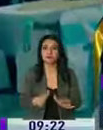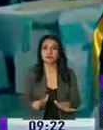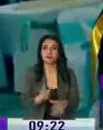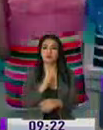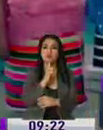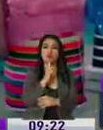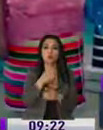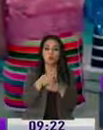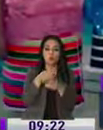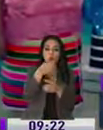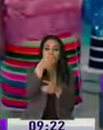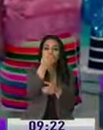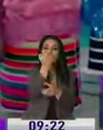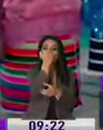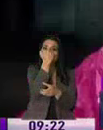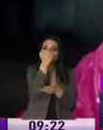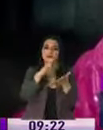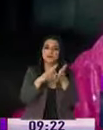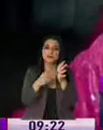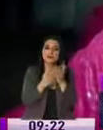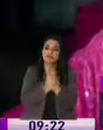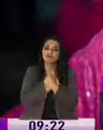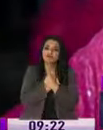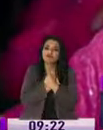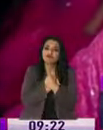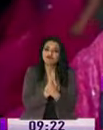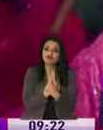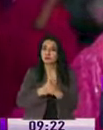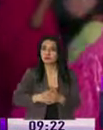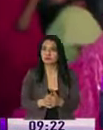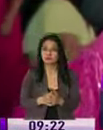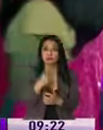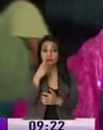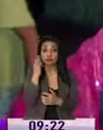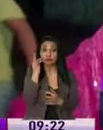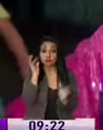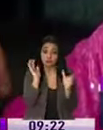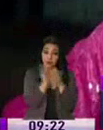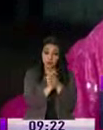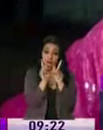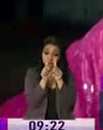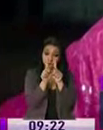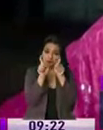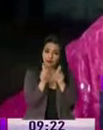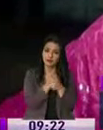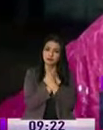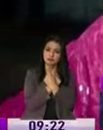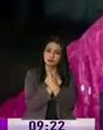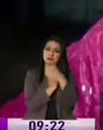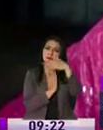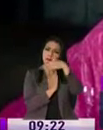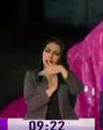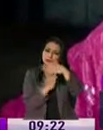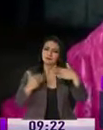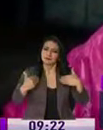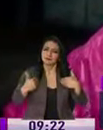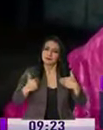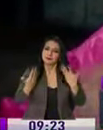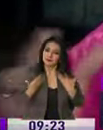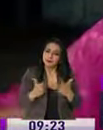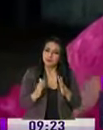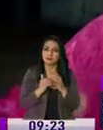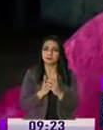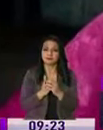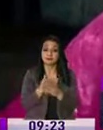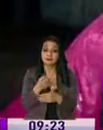una vela roja arde como símbolo de amor. En la pareja, ¿no? Siempre tiene que haber amor, paz, armonía. Ya